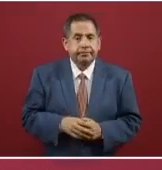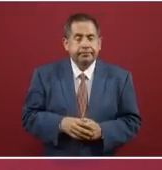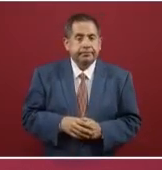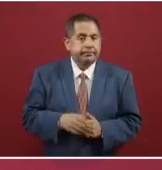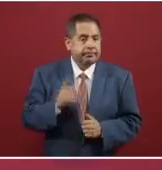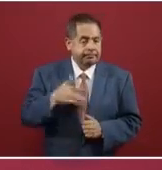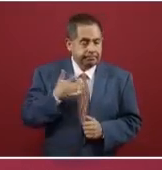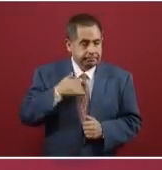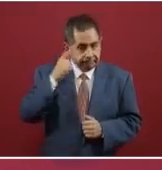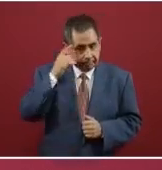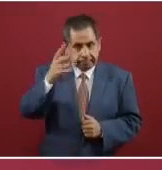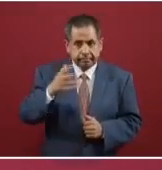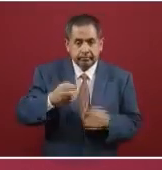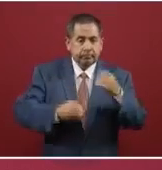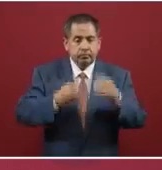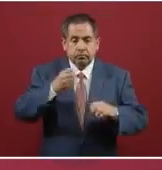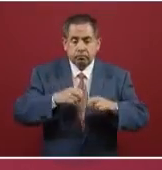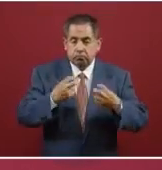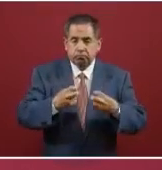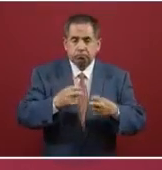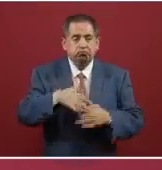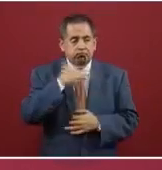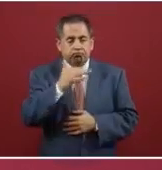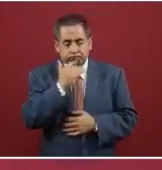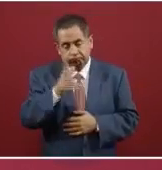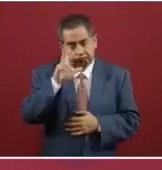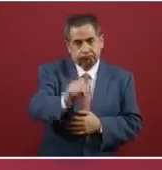que no sean corruptos,